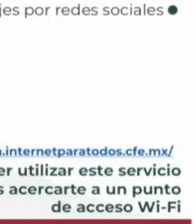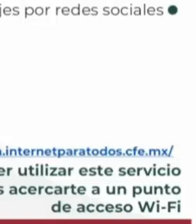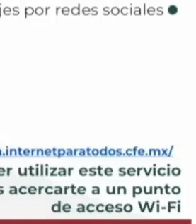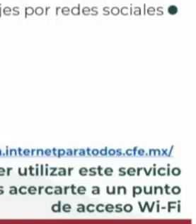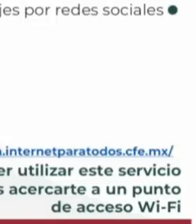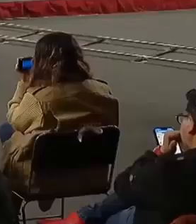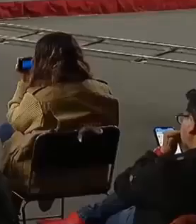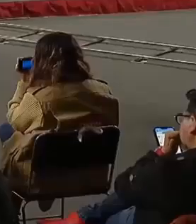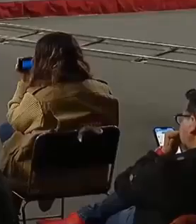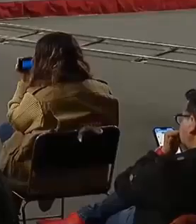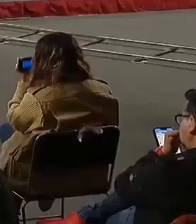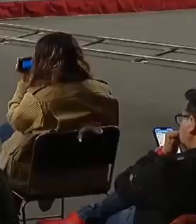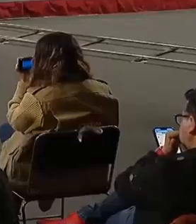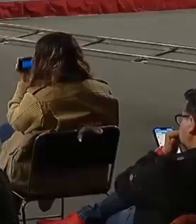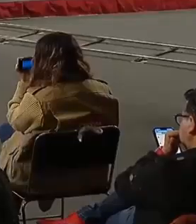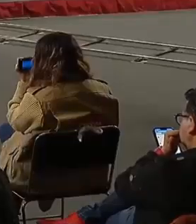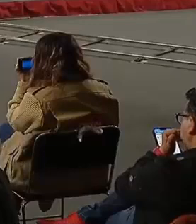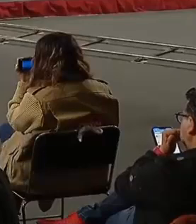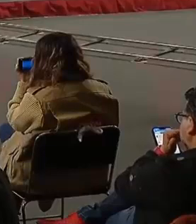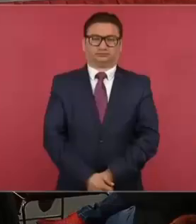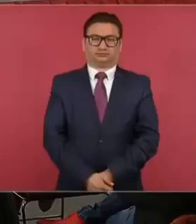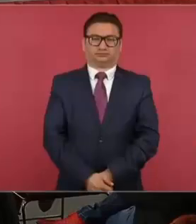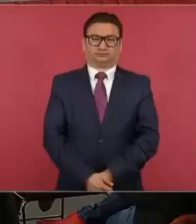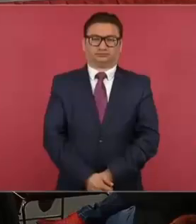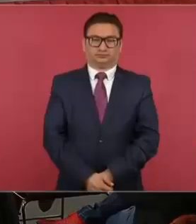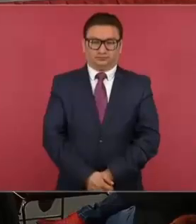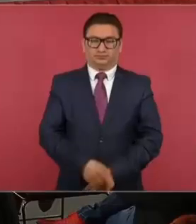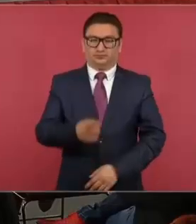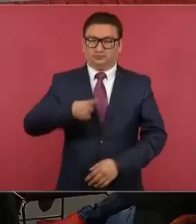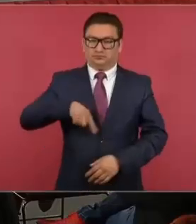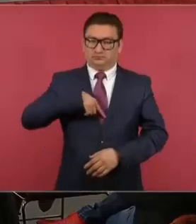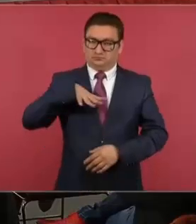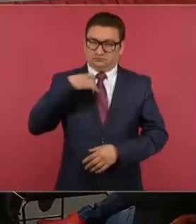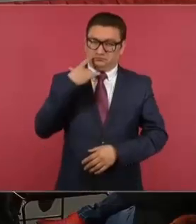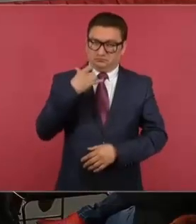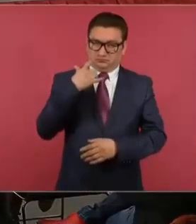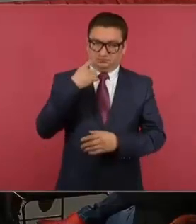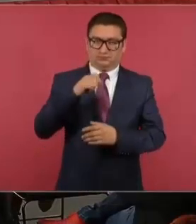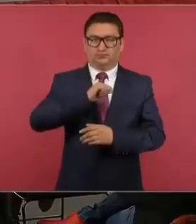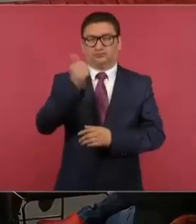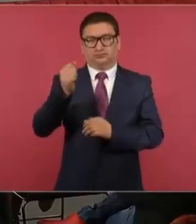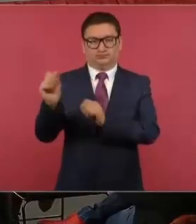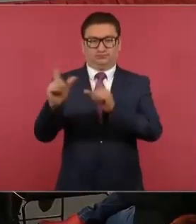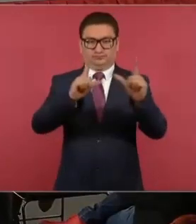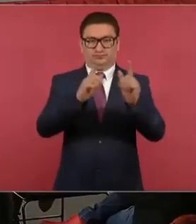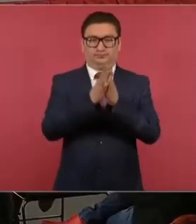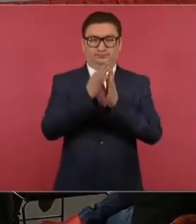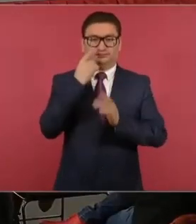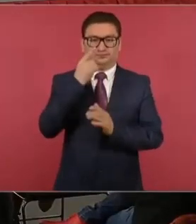lo que todos conocemos, pero hemos hecho ese gran esfuerzo. Siguiente, por favor.